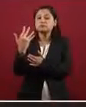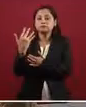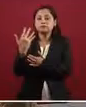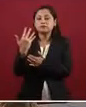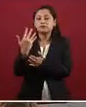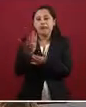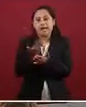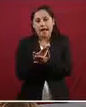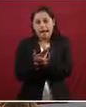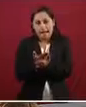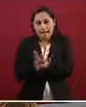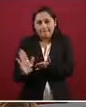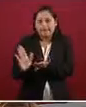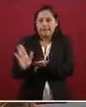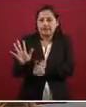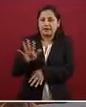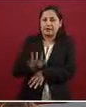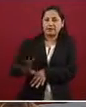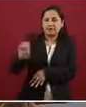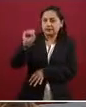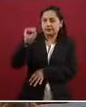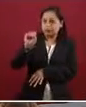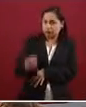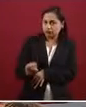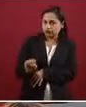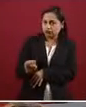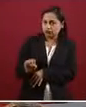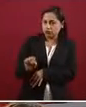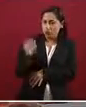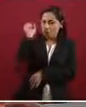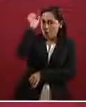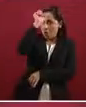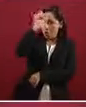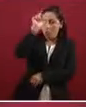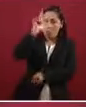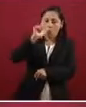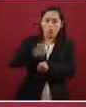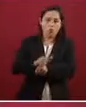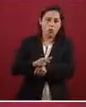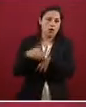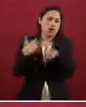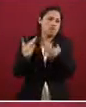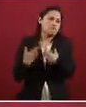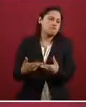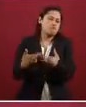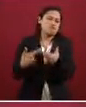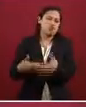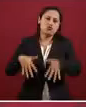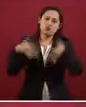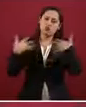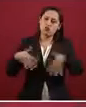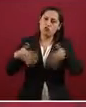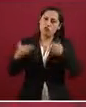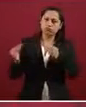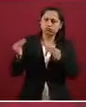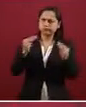están los centros arqueológicos más importantes de México y del